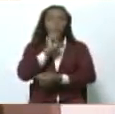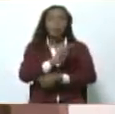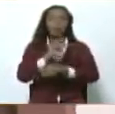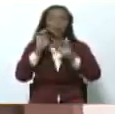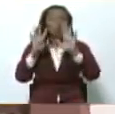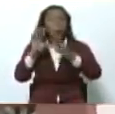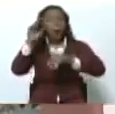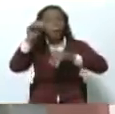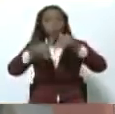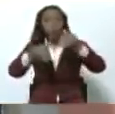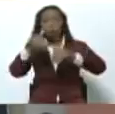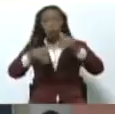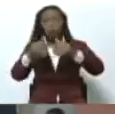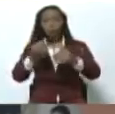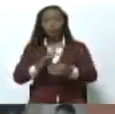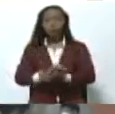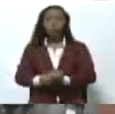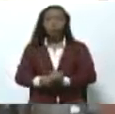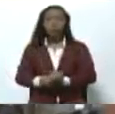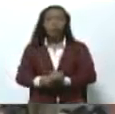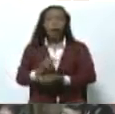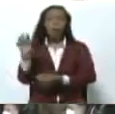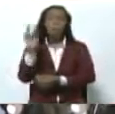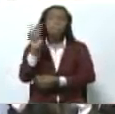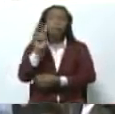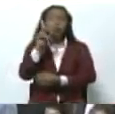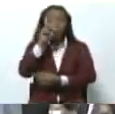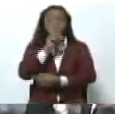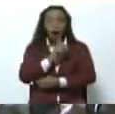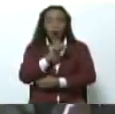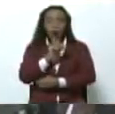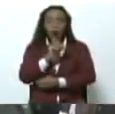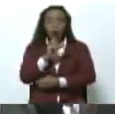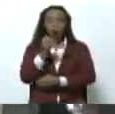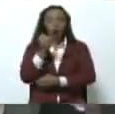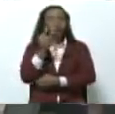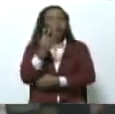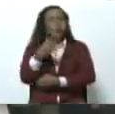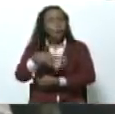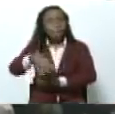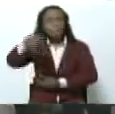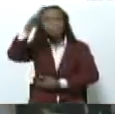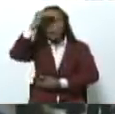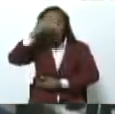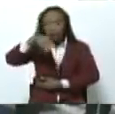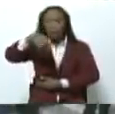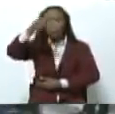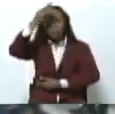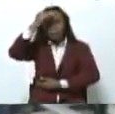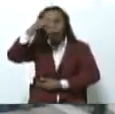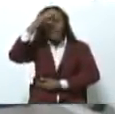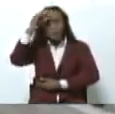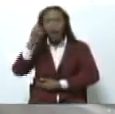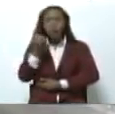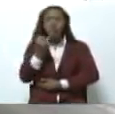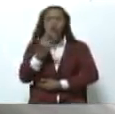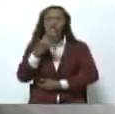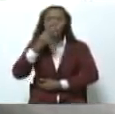29 elecciones en 22 años. ¿Cuántos aprendizajes? ¿Cuántas